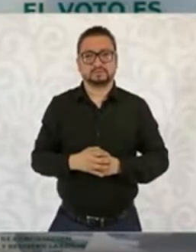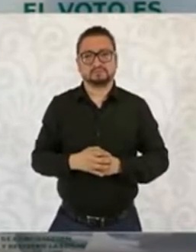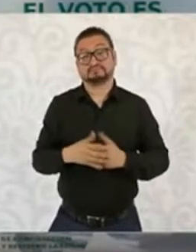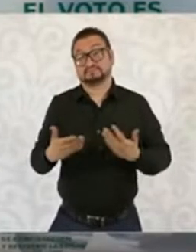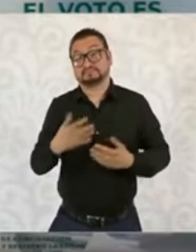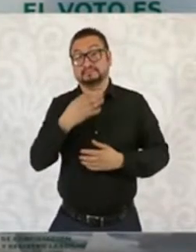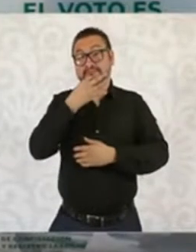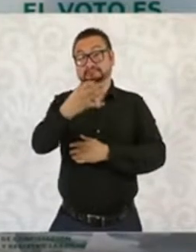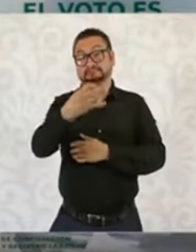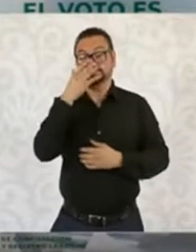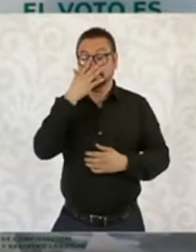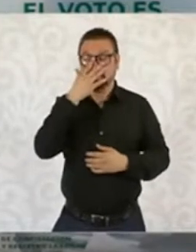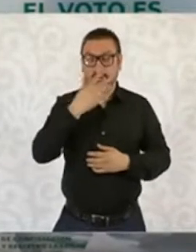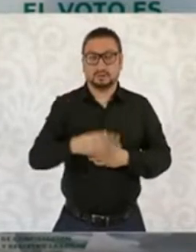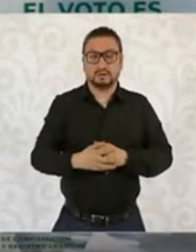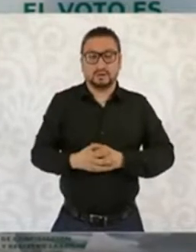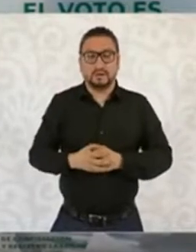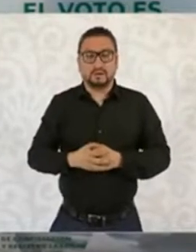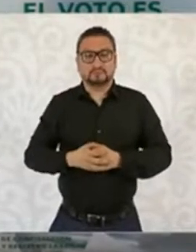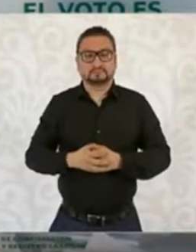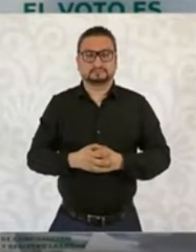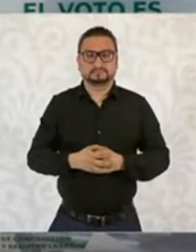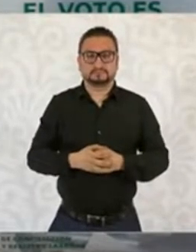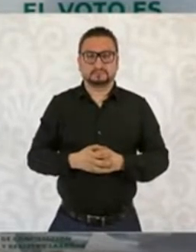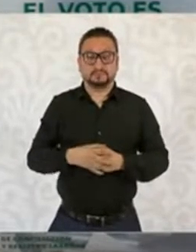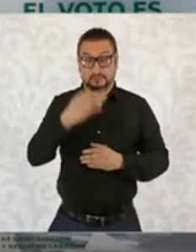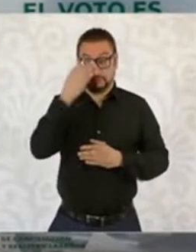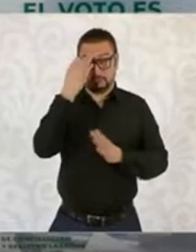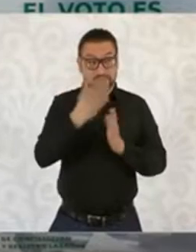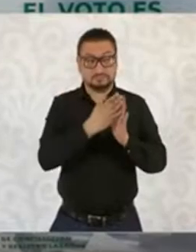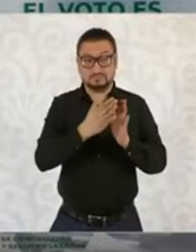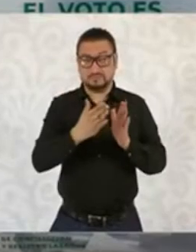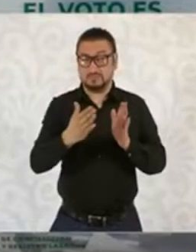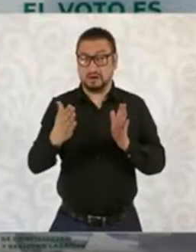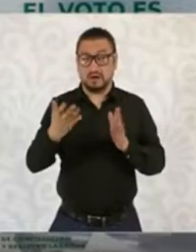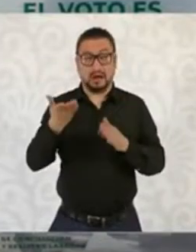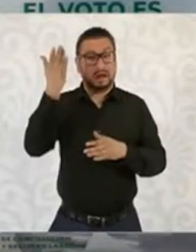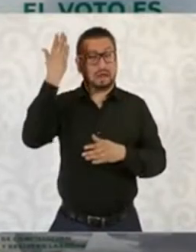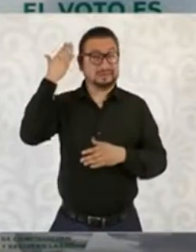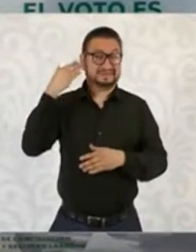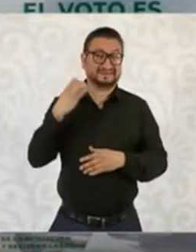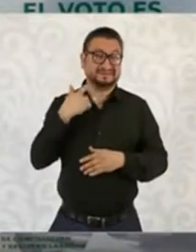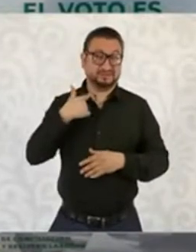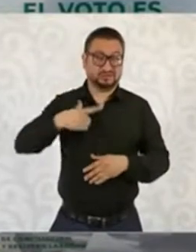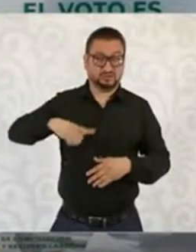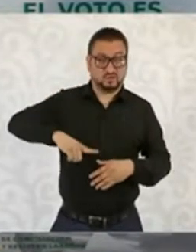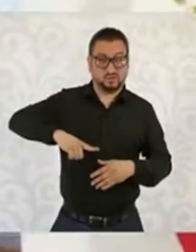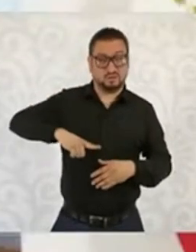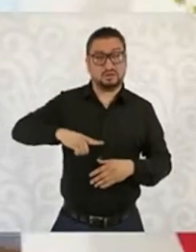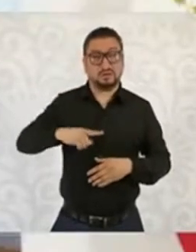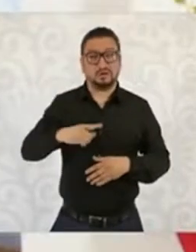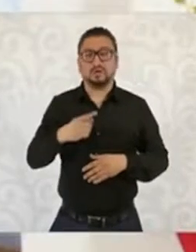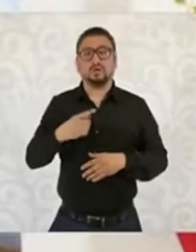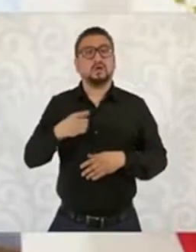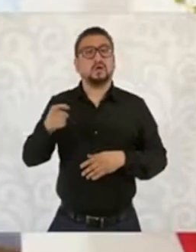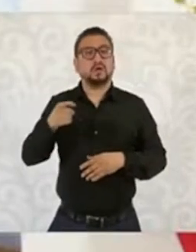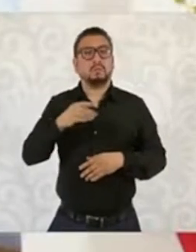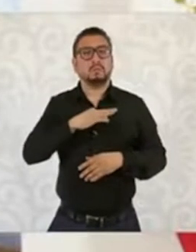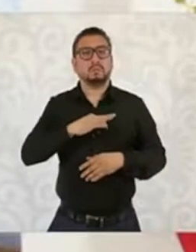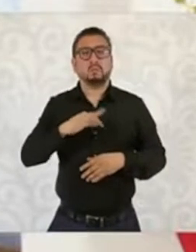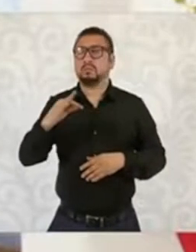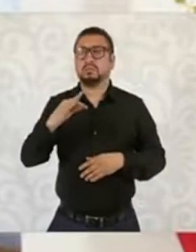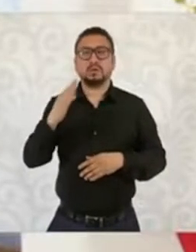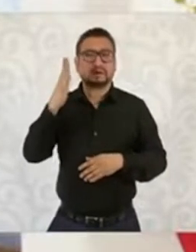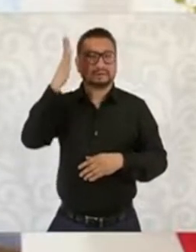bueno, pues ya no existen los tiempos en donde el gobierno ponía y quitaba